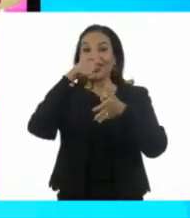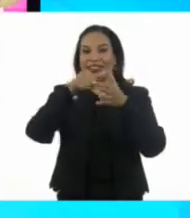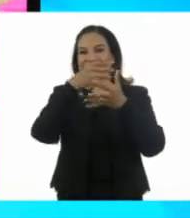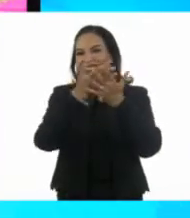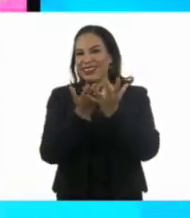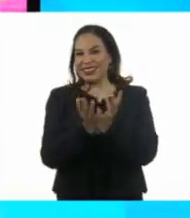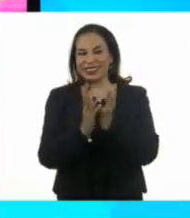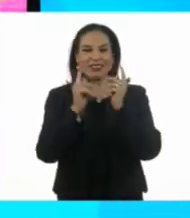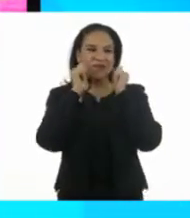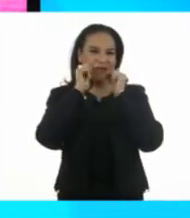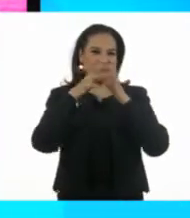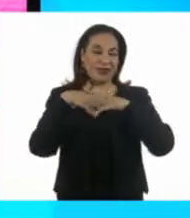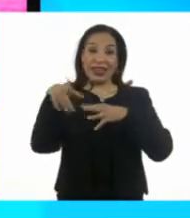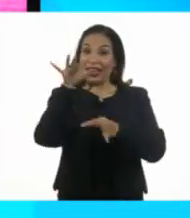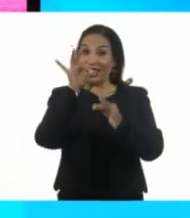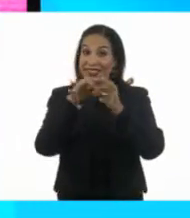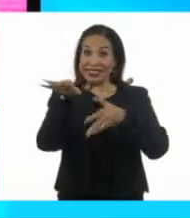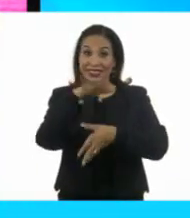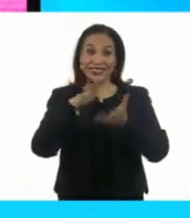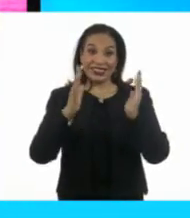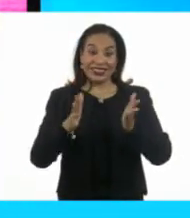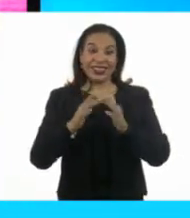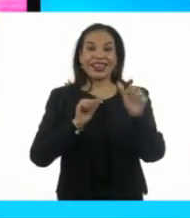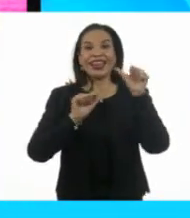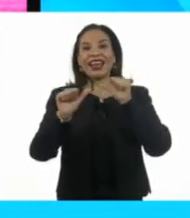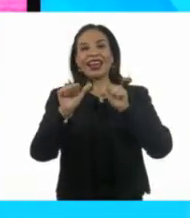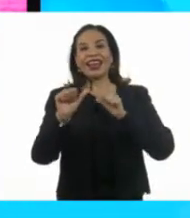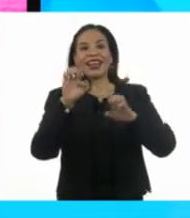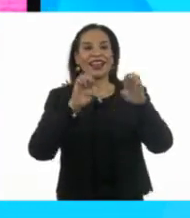en desorden. ¿Listas, listos?